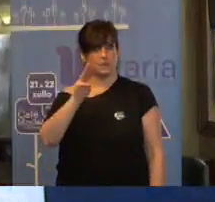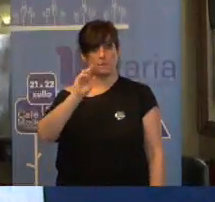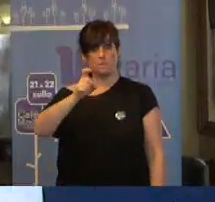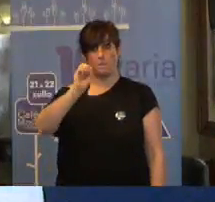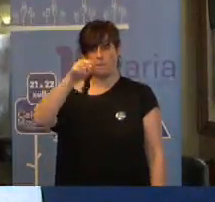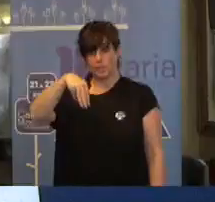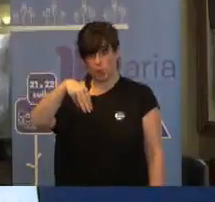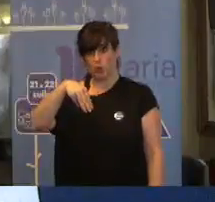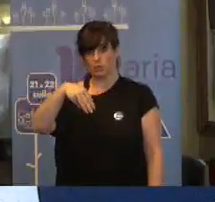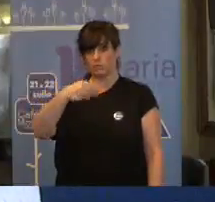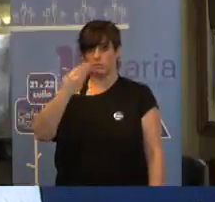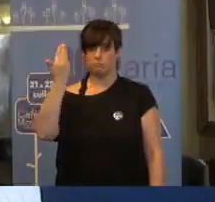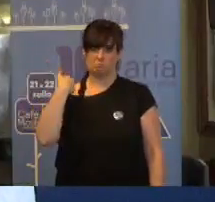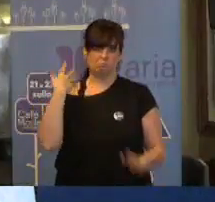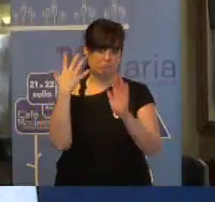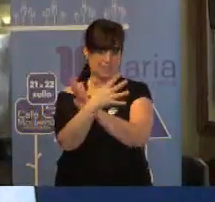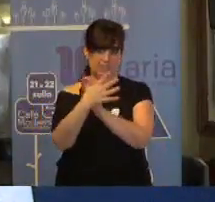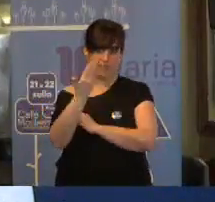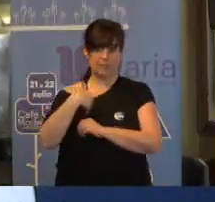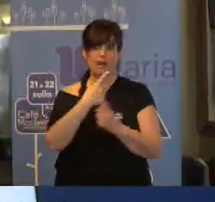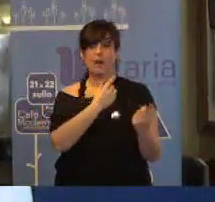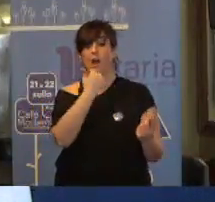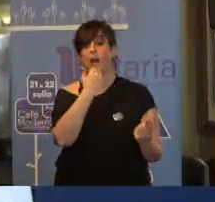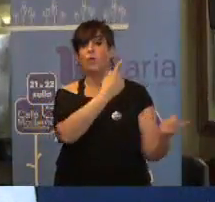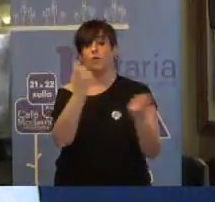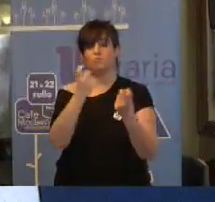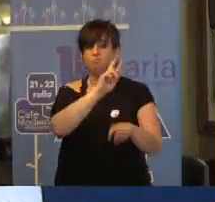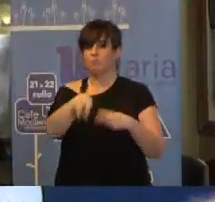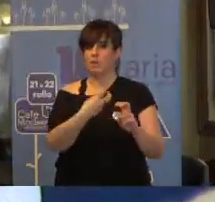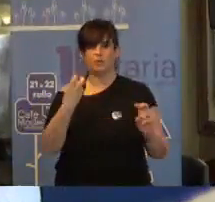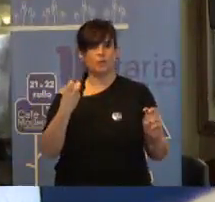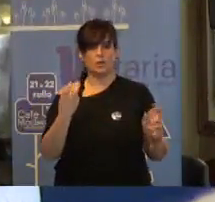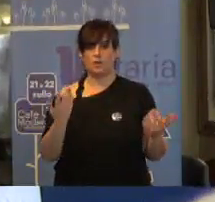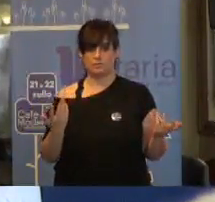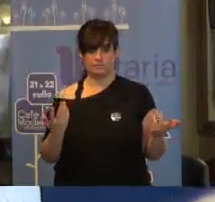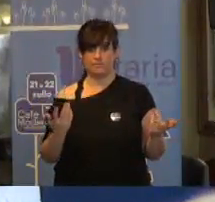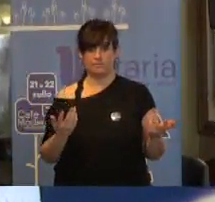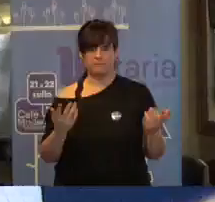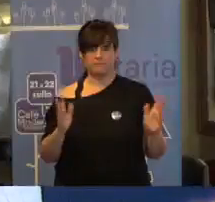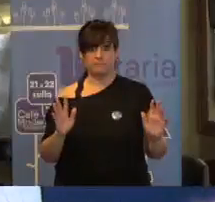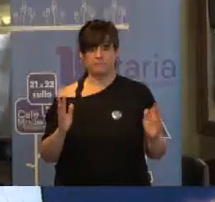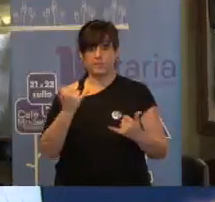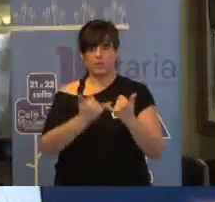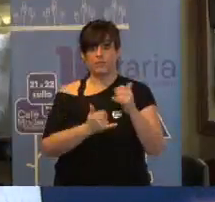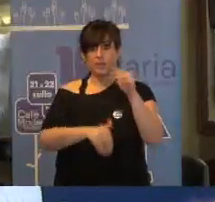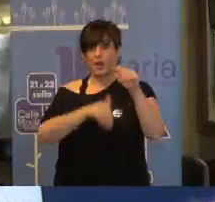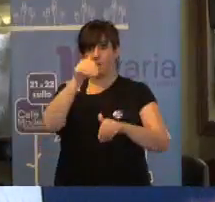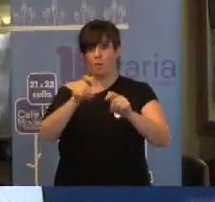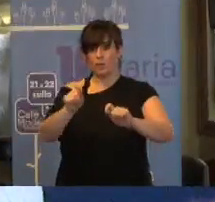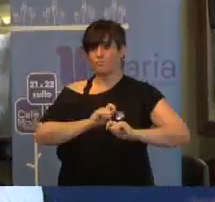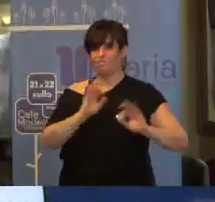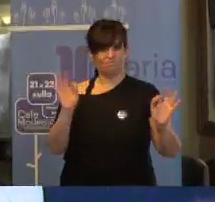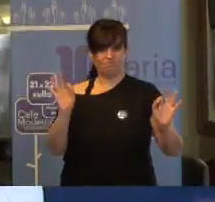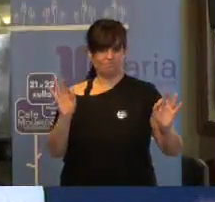Municipal. O problema que hai é que é algo necesario actualizalo, xenera moitos problemas, non pero non dá votos, máis ben quita votos, non? Entón, quer